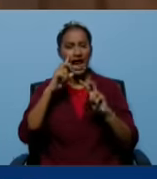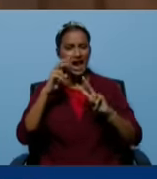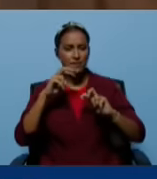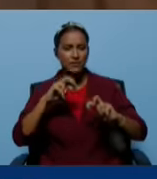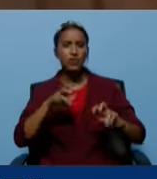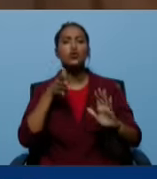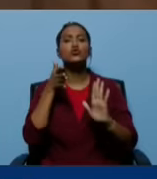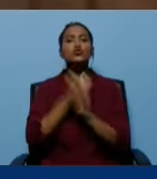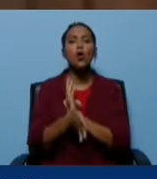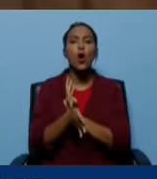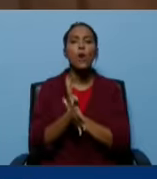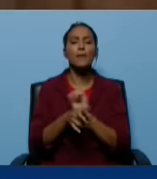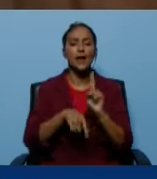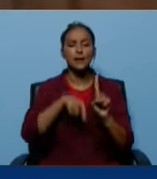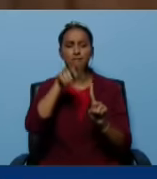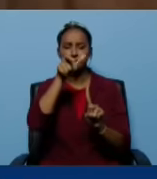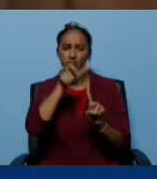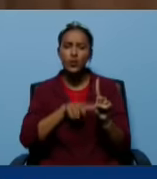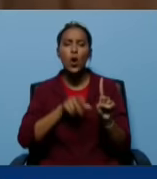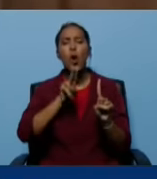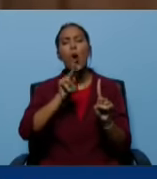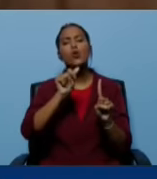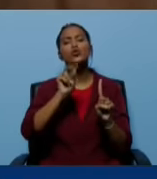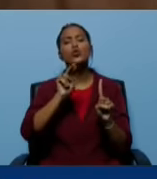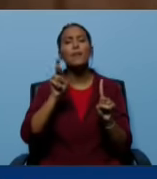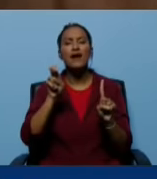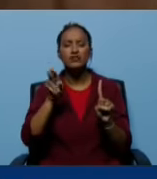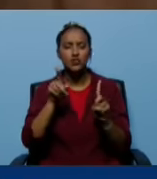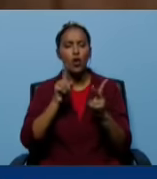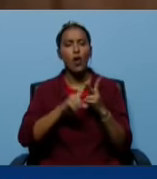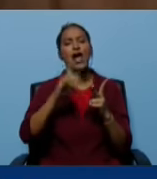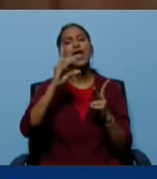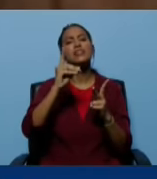de funciones, delitos electorales,